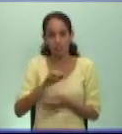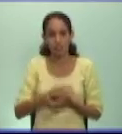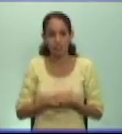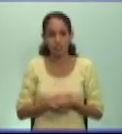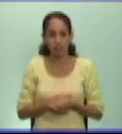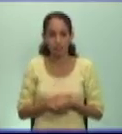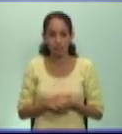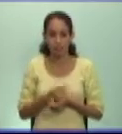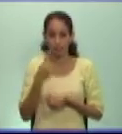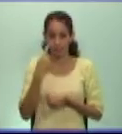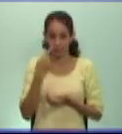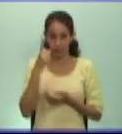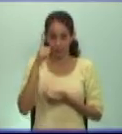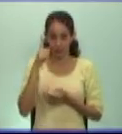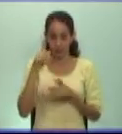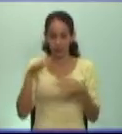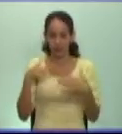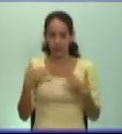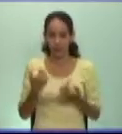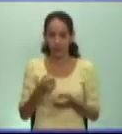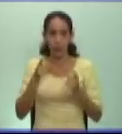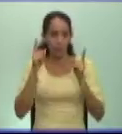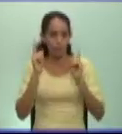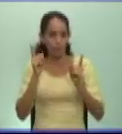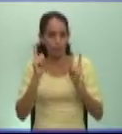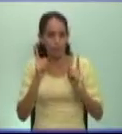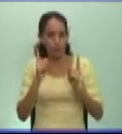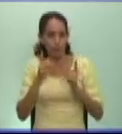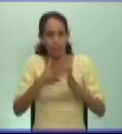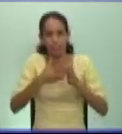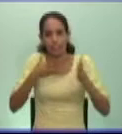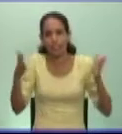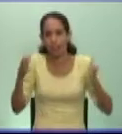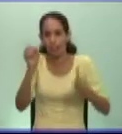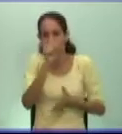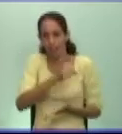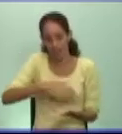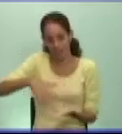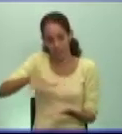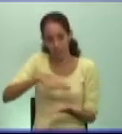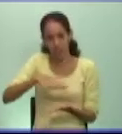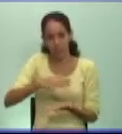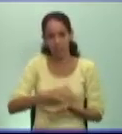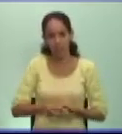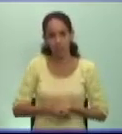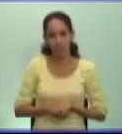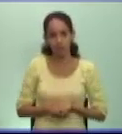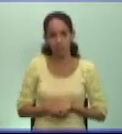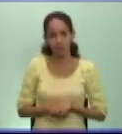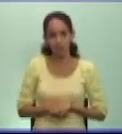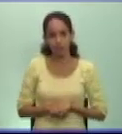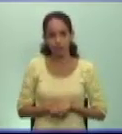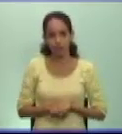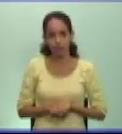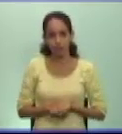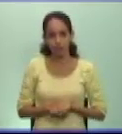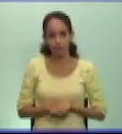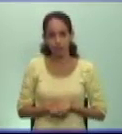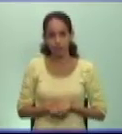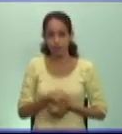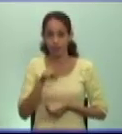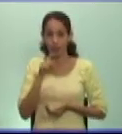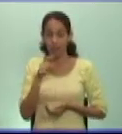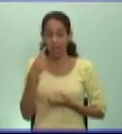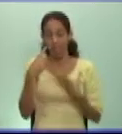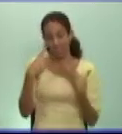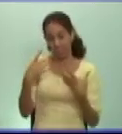vimos. Recuerden que Johnson le da mucha importancia al propio desarrollo interno de los Estados Unidos, a la vida social, a elevar